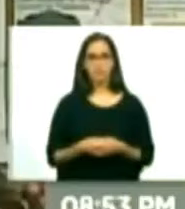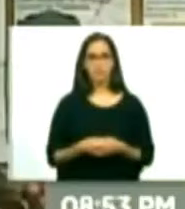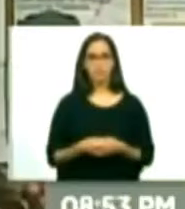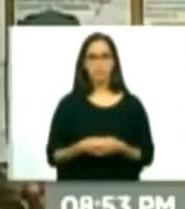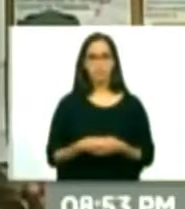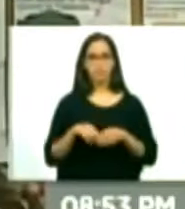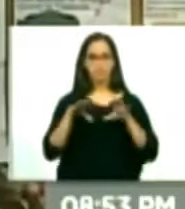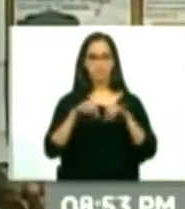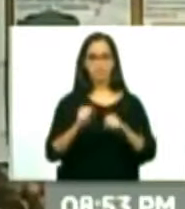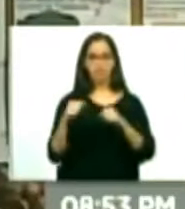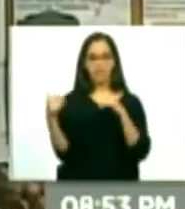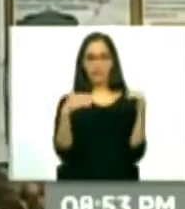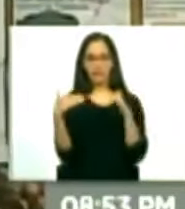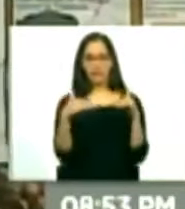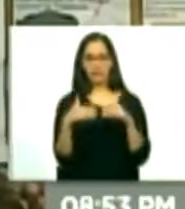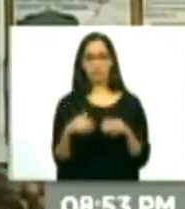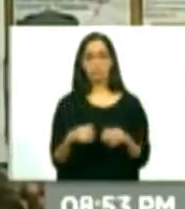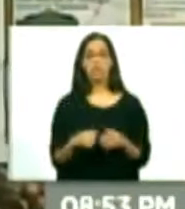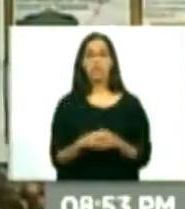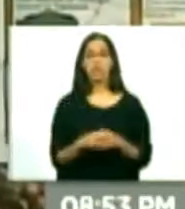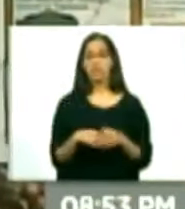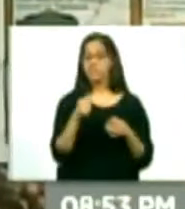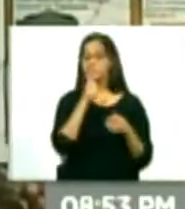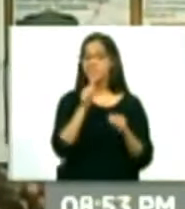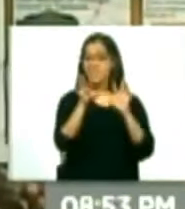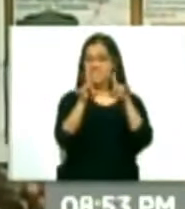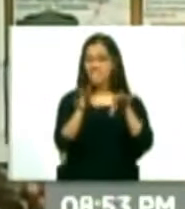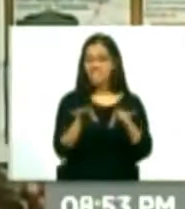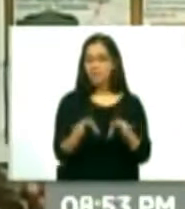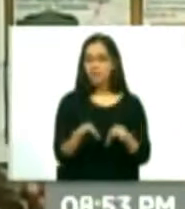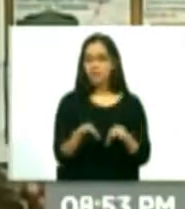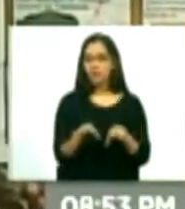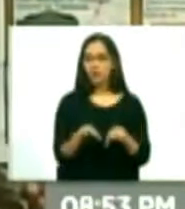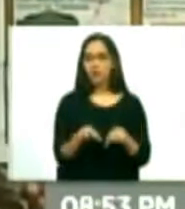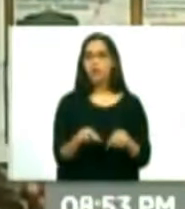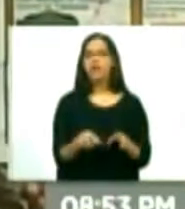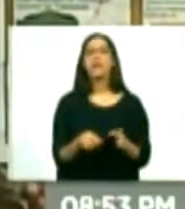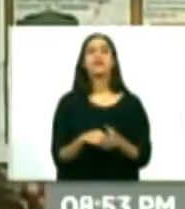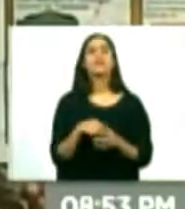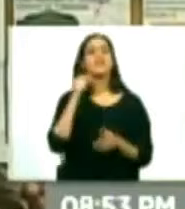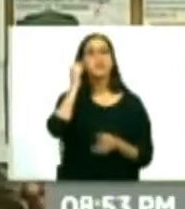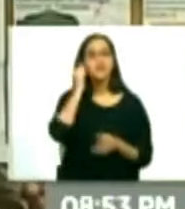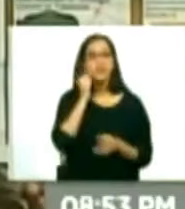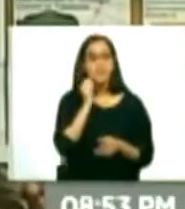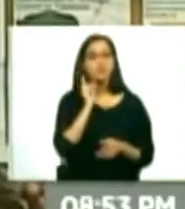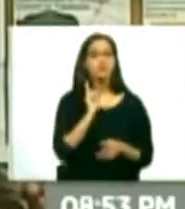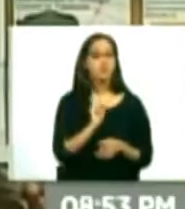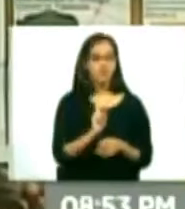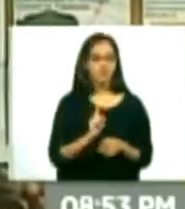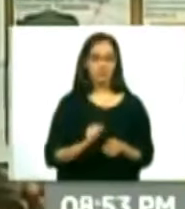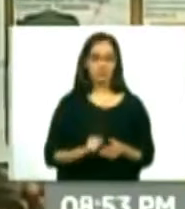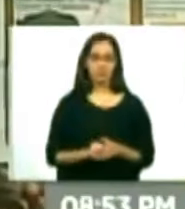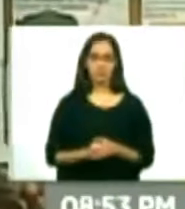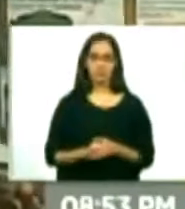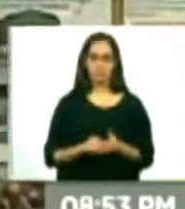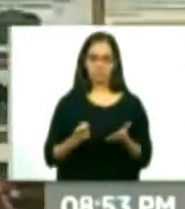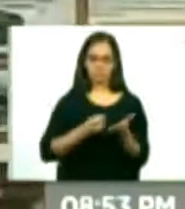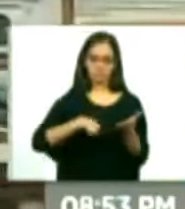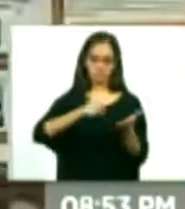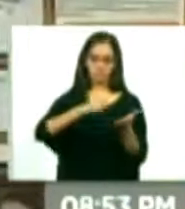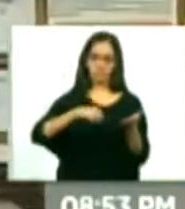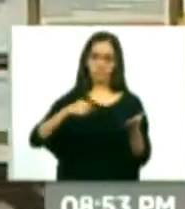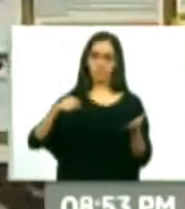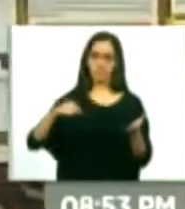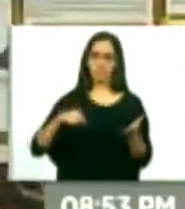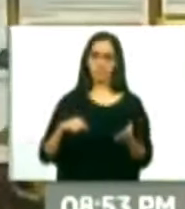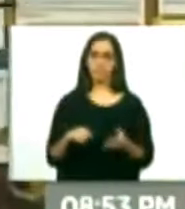regularización de la guerra. Esos documentos, por cierto, ¿saben quién los escribió? Antonio José de Sucre. Puño y letra. Antonio José de